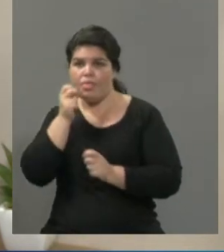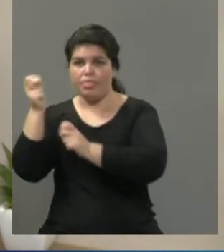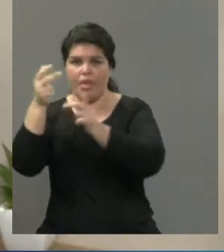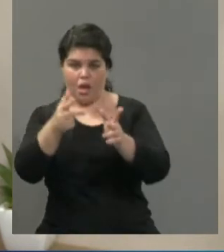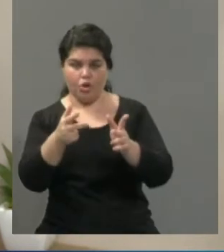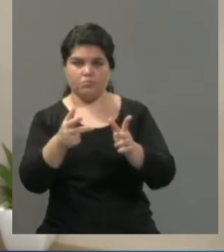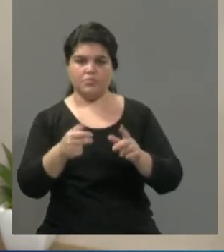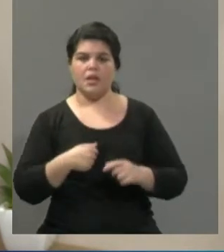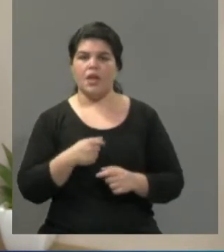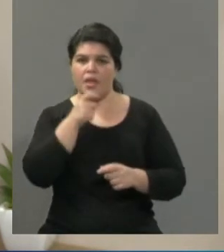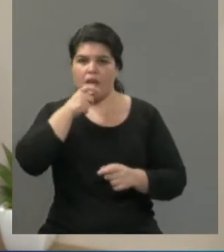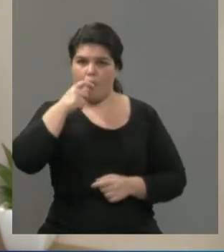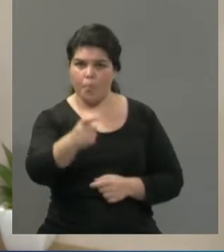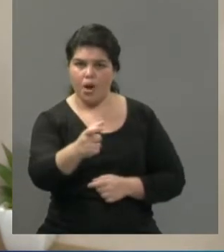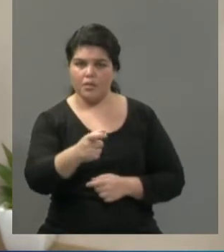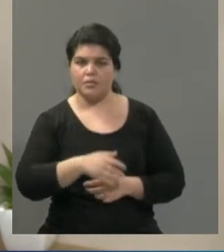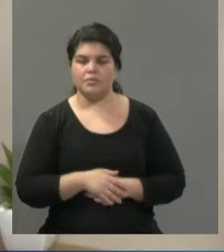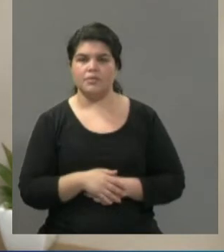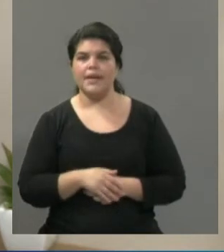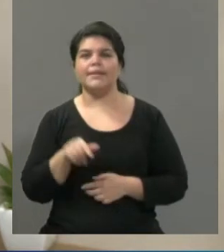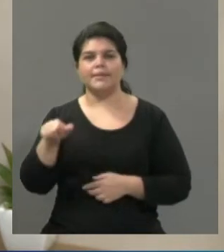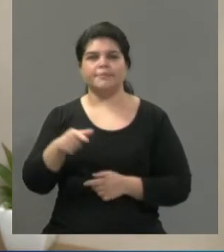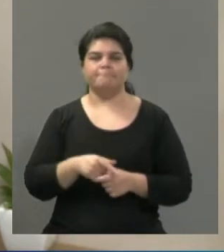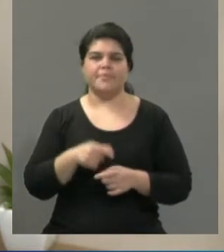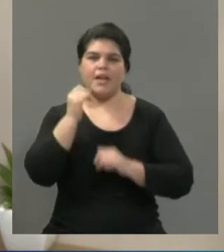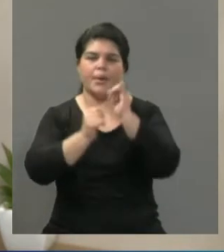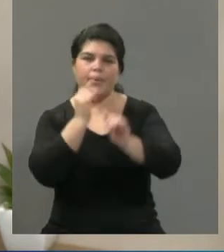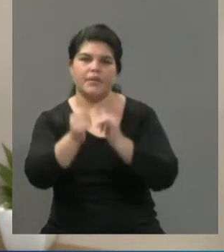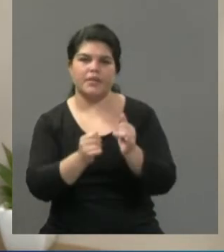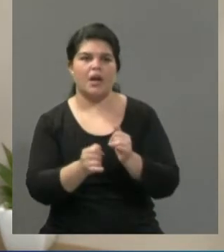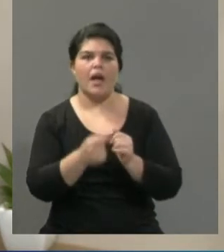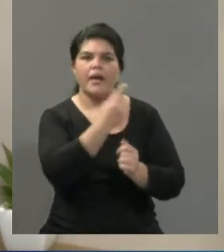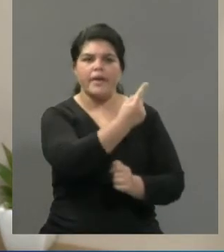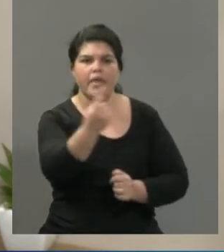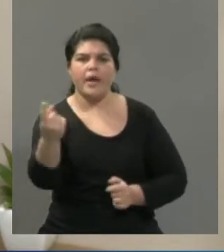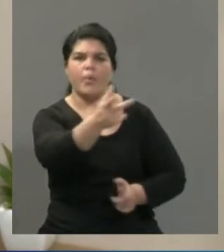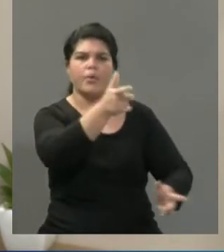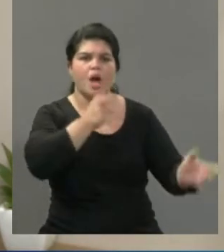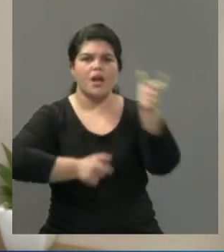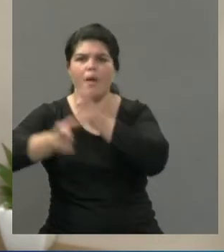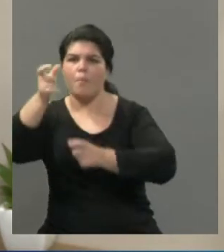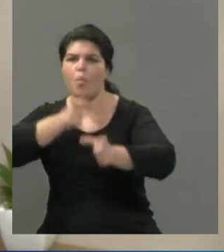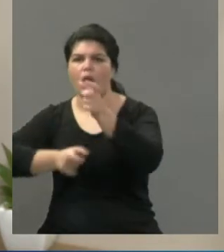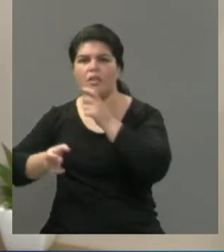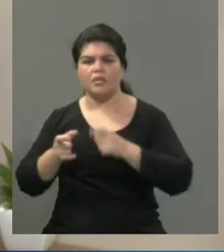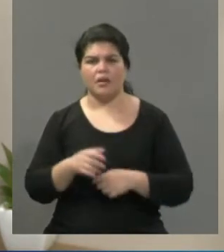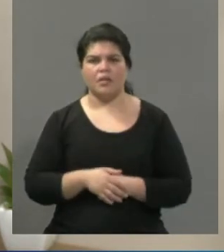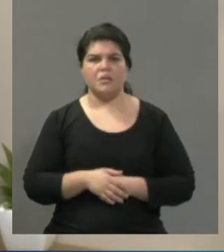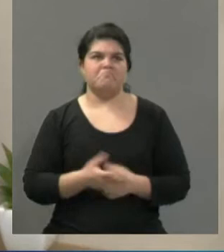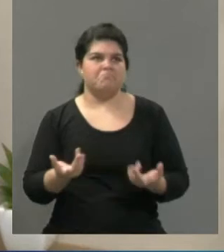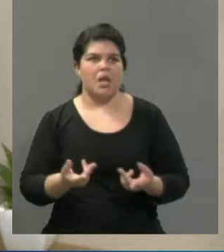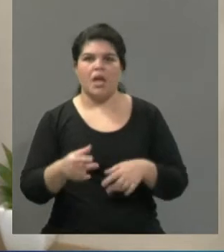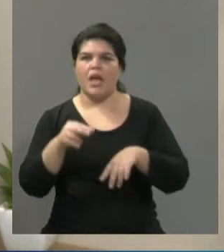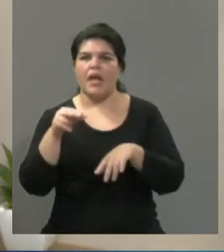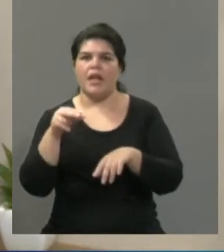que responder, ella lo decía, incluso puso el ejemplo, el veterinario, el peluquero, tendrán que salir y dar sus explicaciones de por qué fueron cuando era